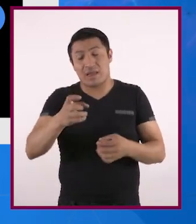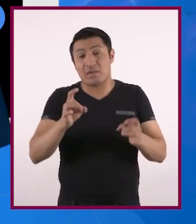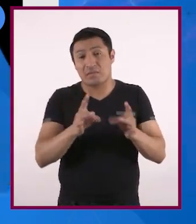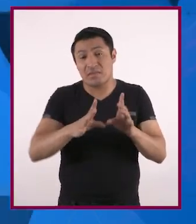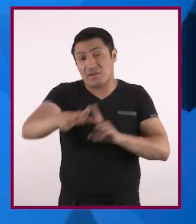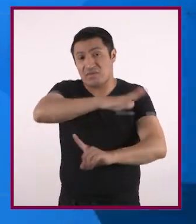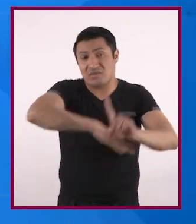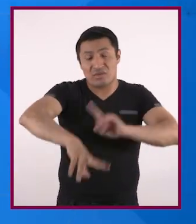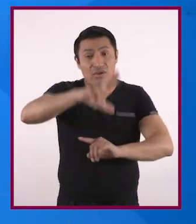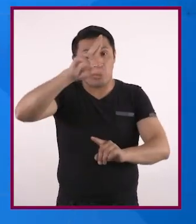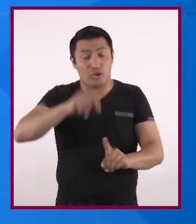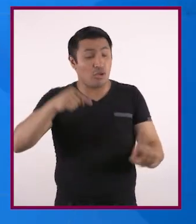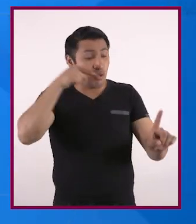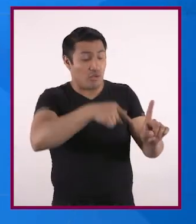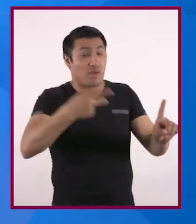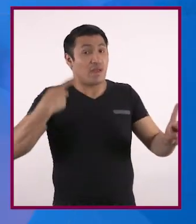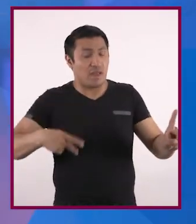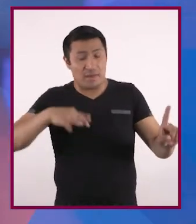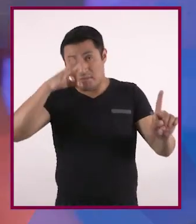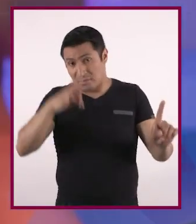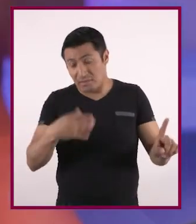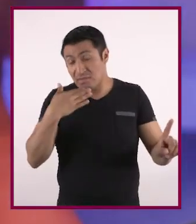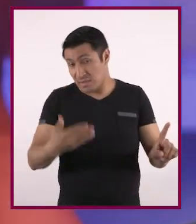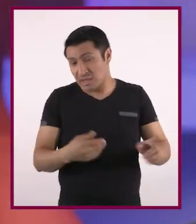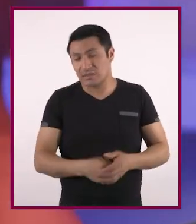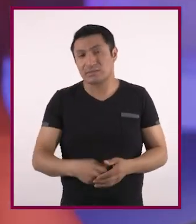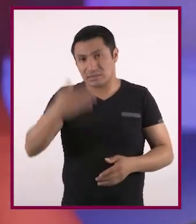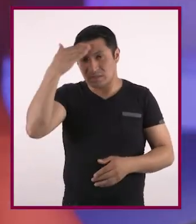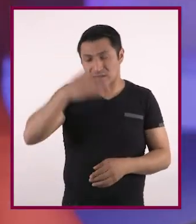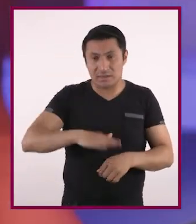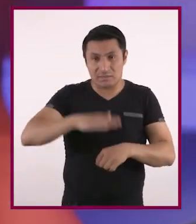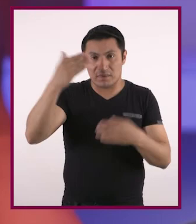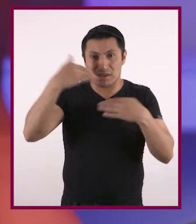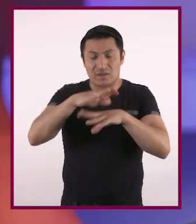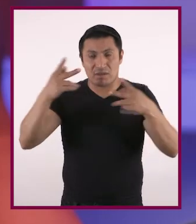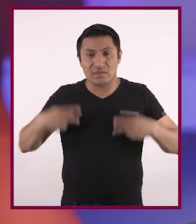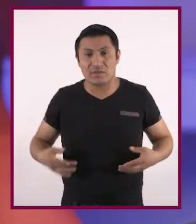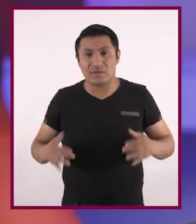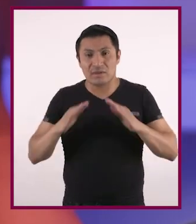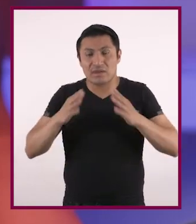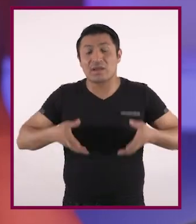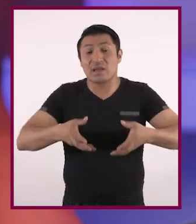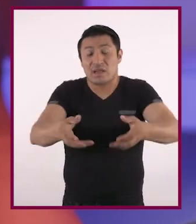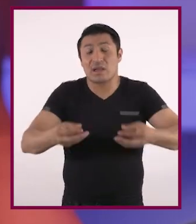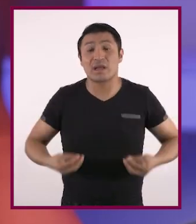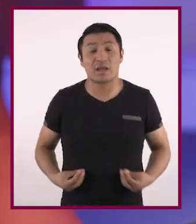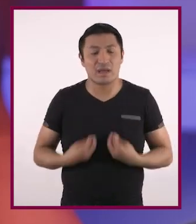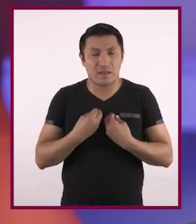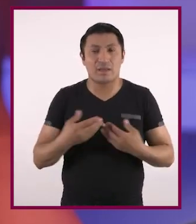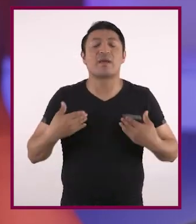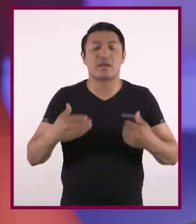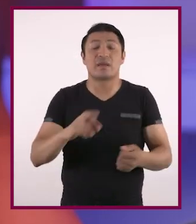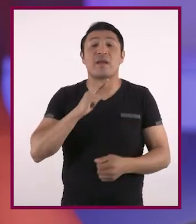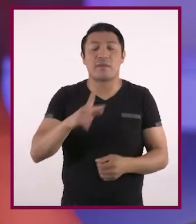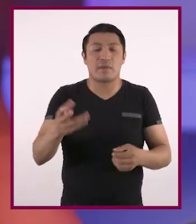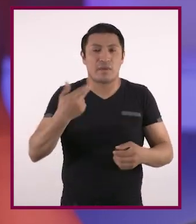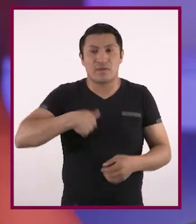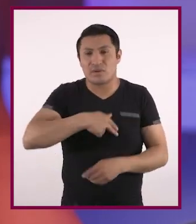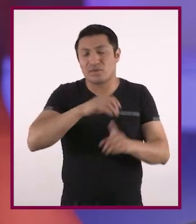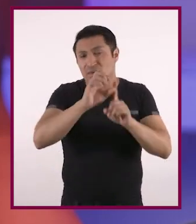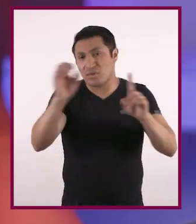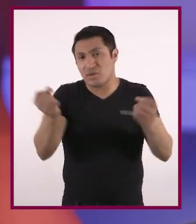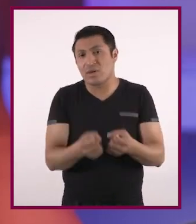la persona. Saber más sobre las personas que viven en situación de calle nos ayuda a entender mejor cómo funcionamos como